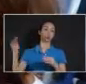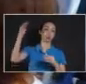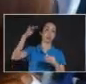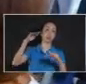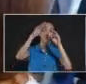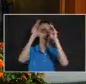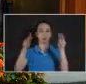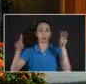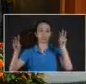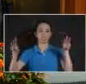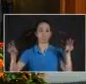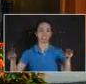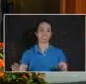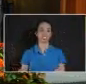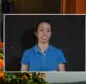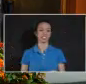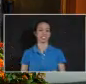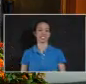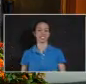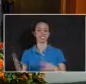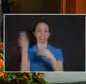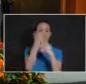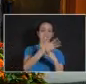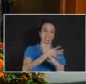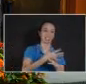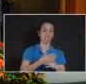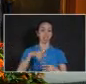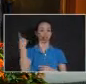el canal de la Mancha a nado,